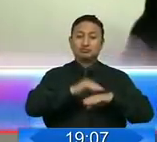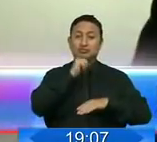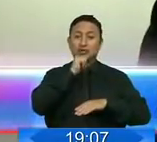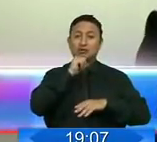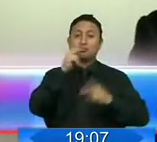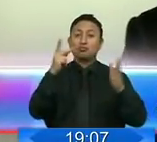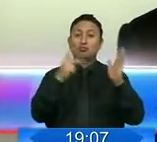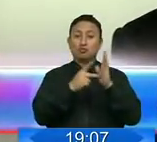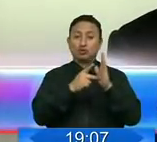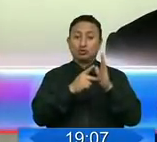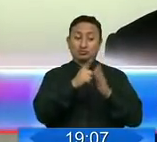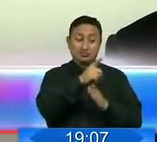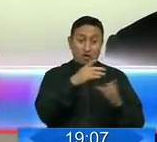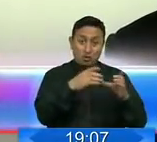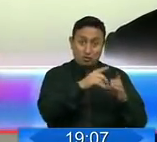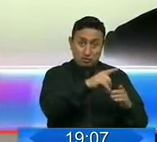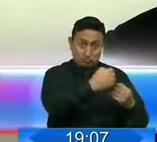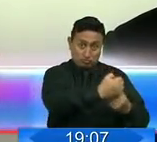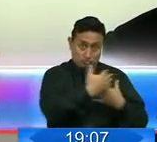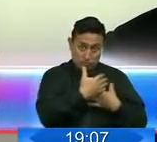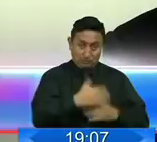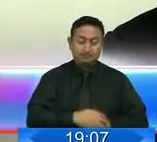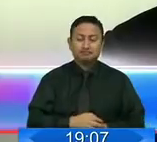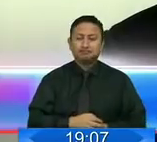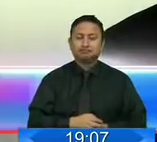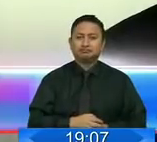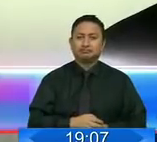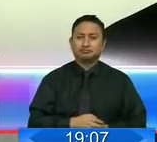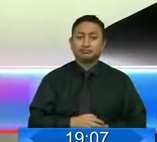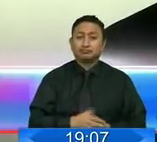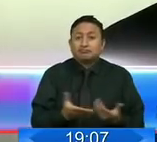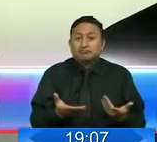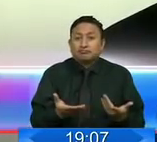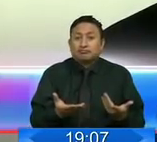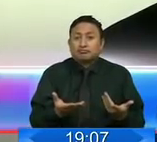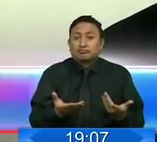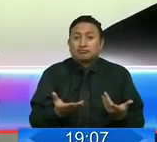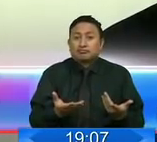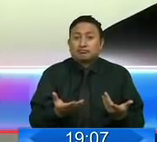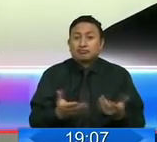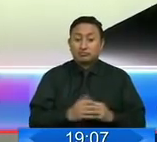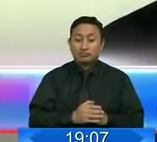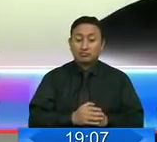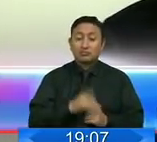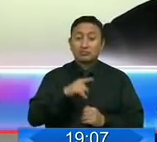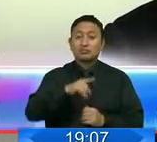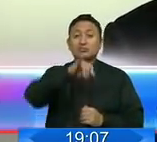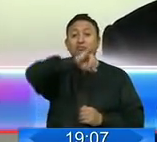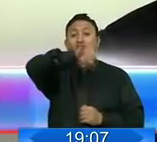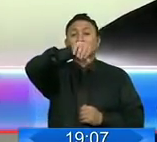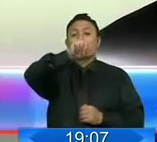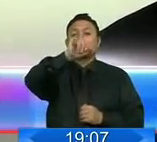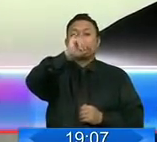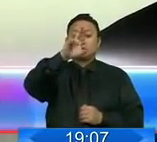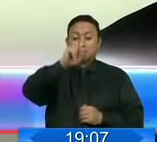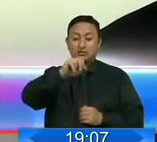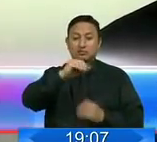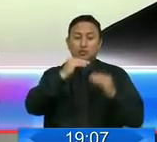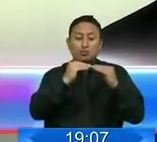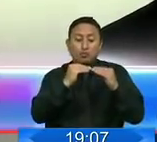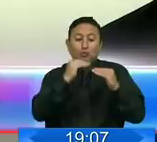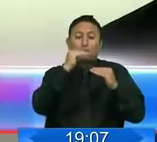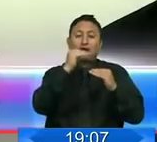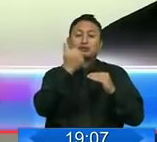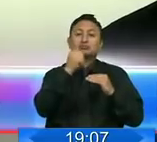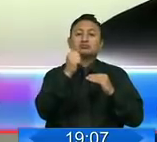estableció la Comisión Ciudadana, y entonces se adelantó a Jaime Santos con 10 décimas, ¿no? A mí se me separa